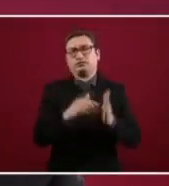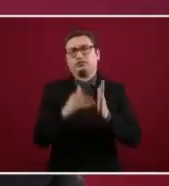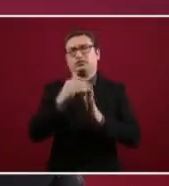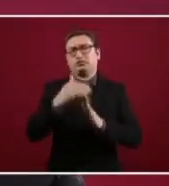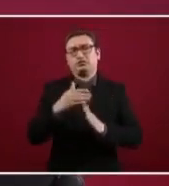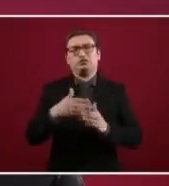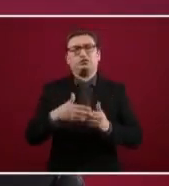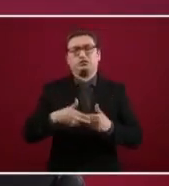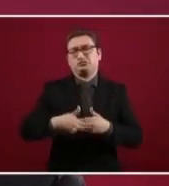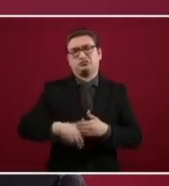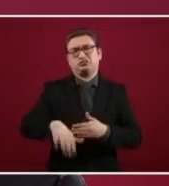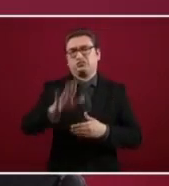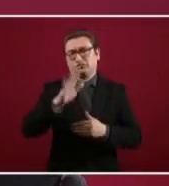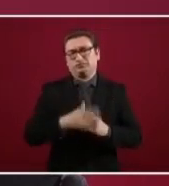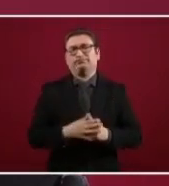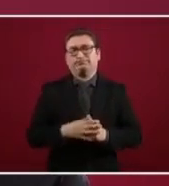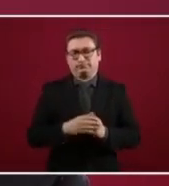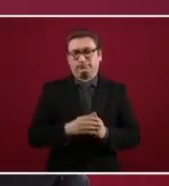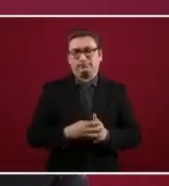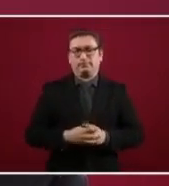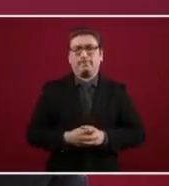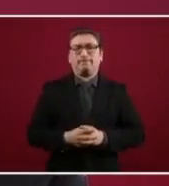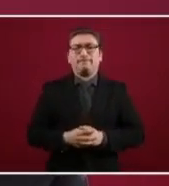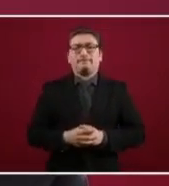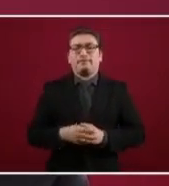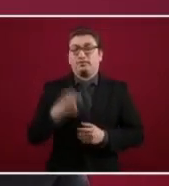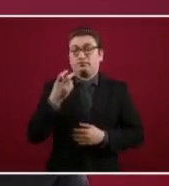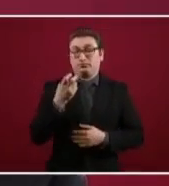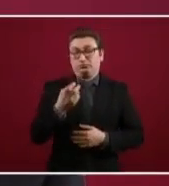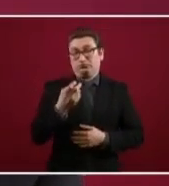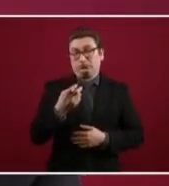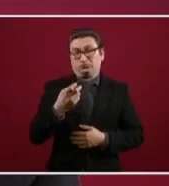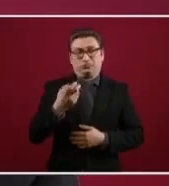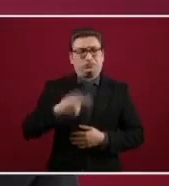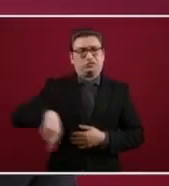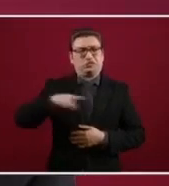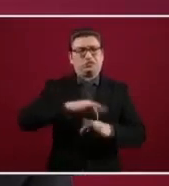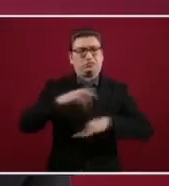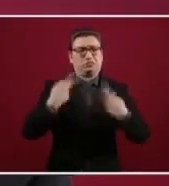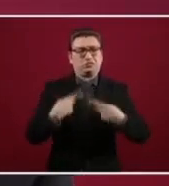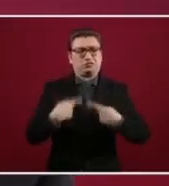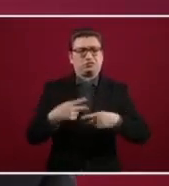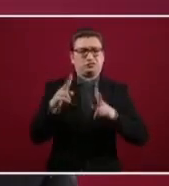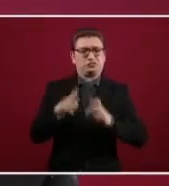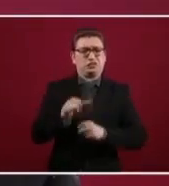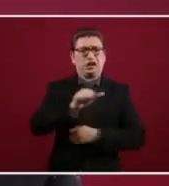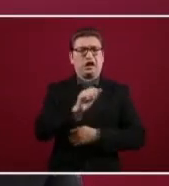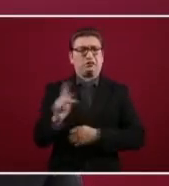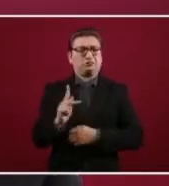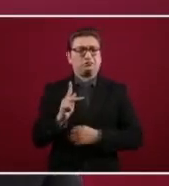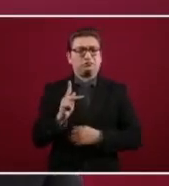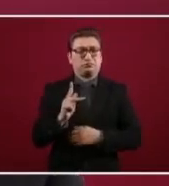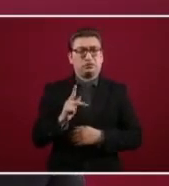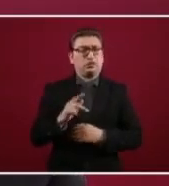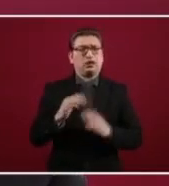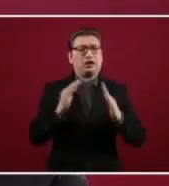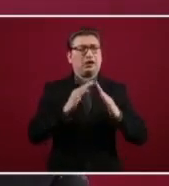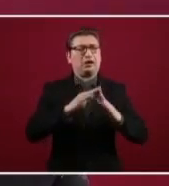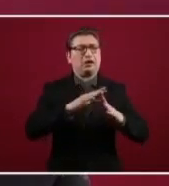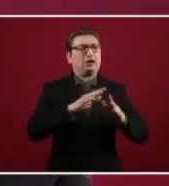durante el transcurso del programa con lo cual el consumidor sin moverse de su domicilio